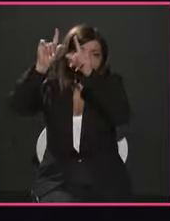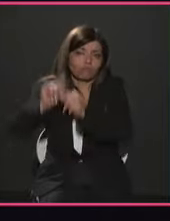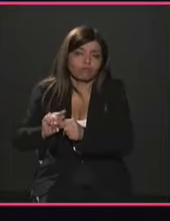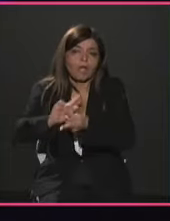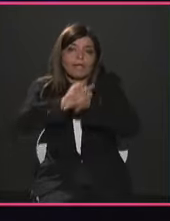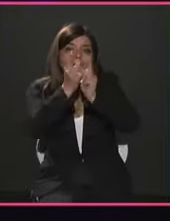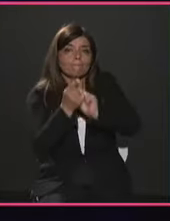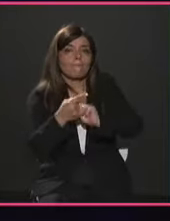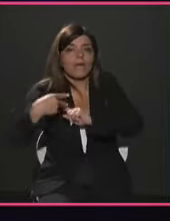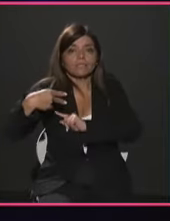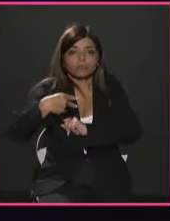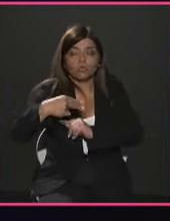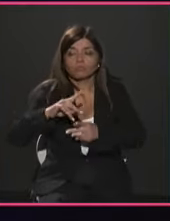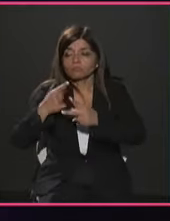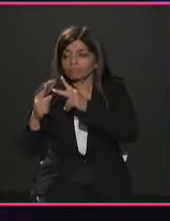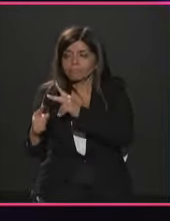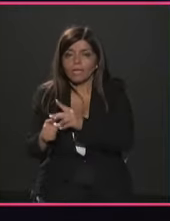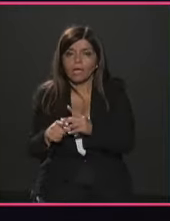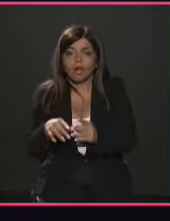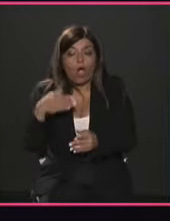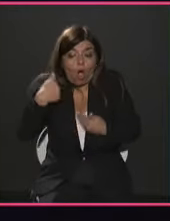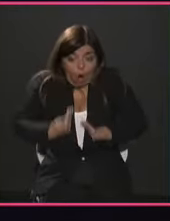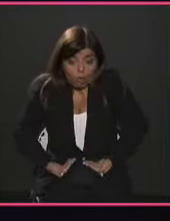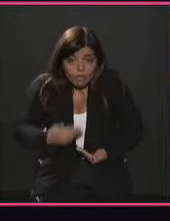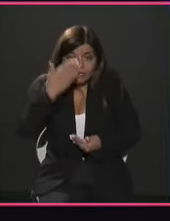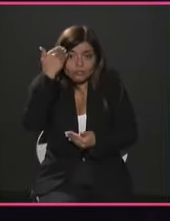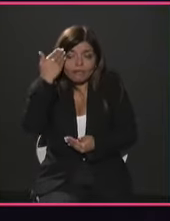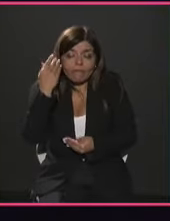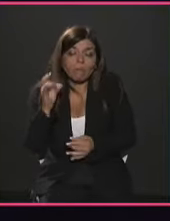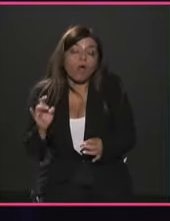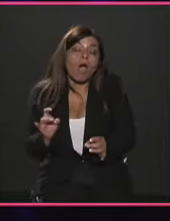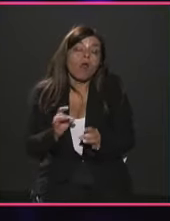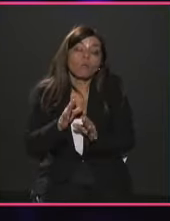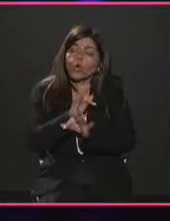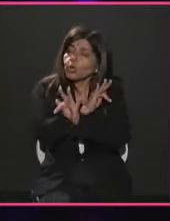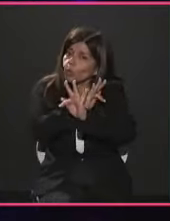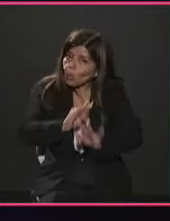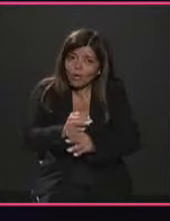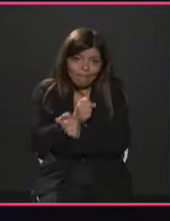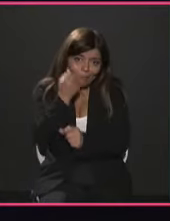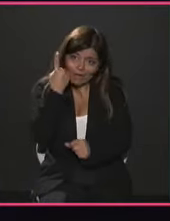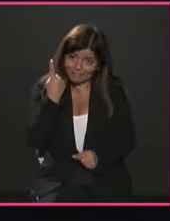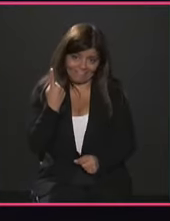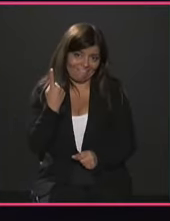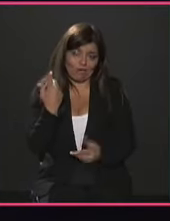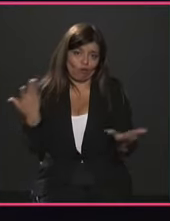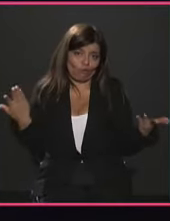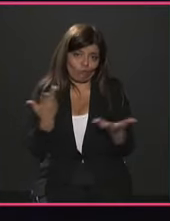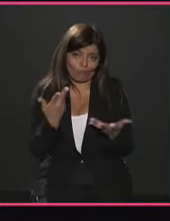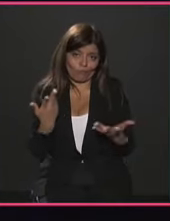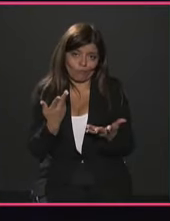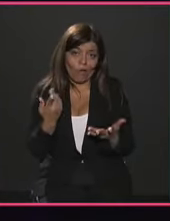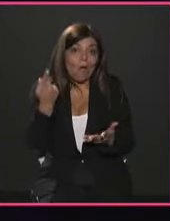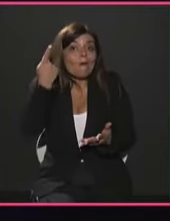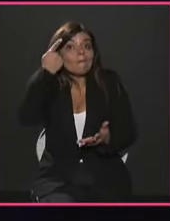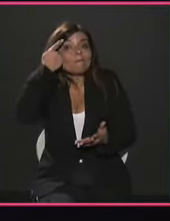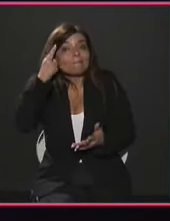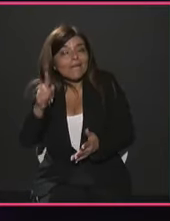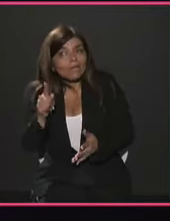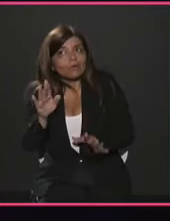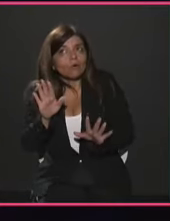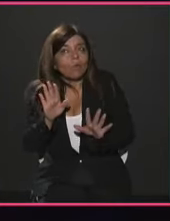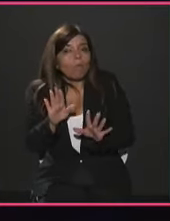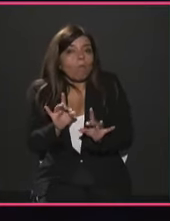sexual no sabemos cómo hacer eso hoy quizás nunca sabremos cómo hacerlo pero ya no es tan